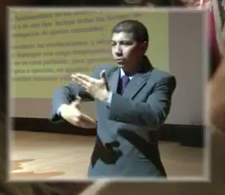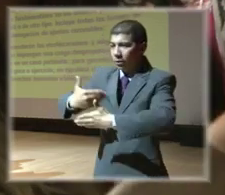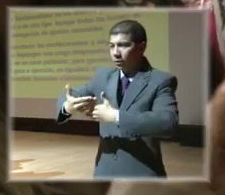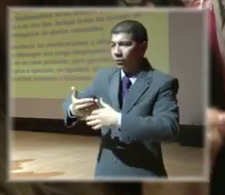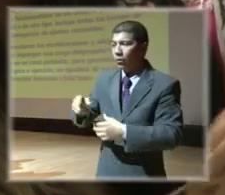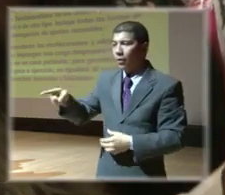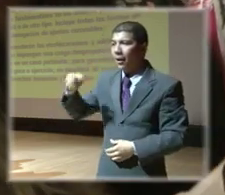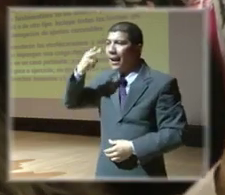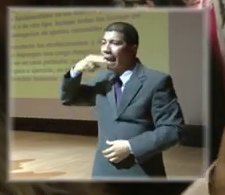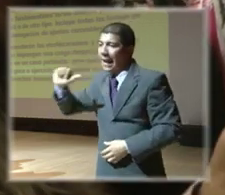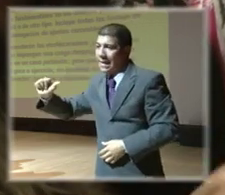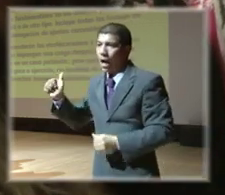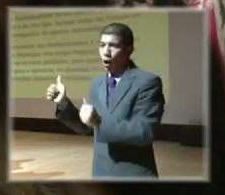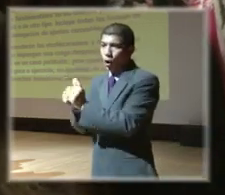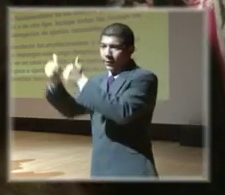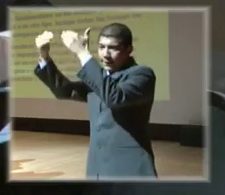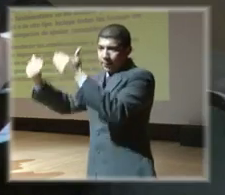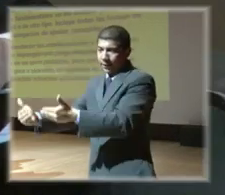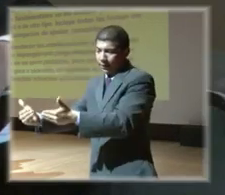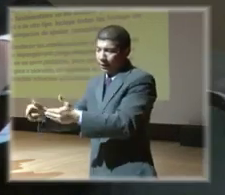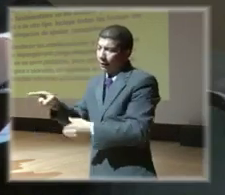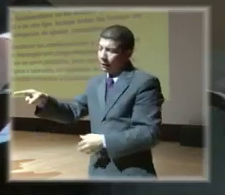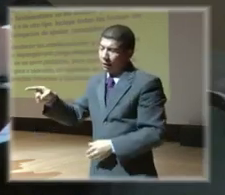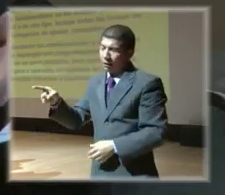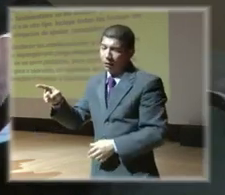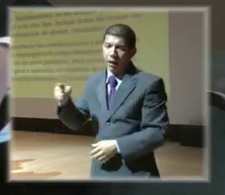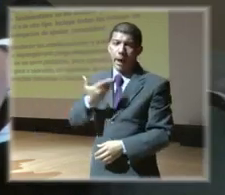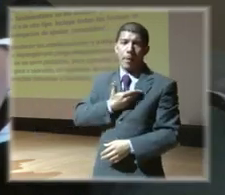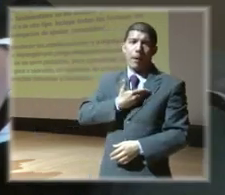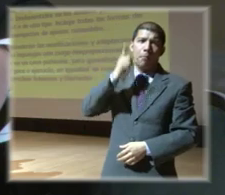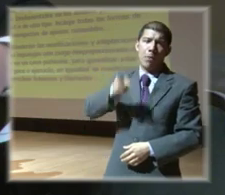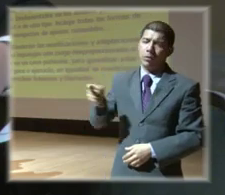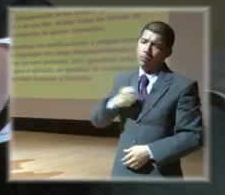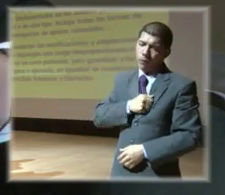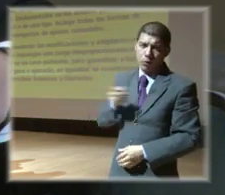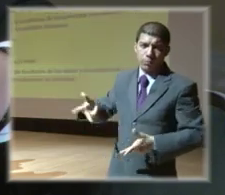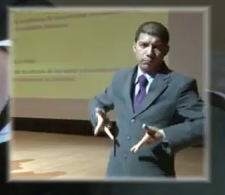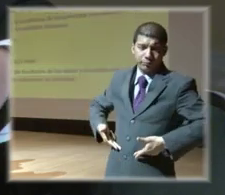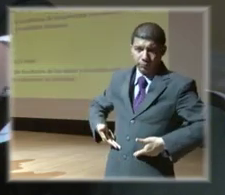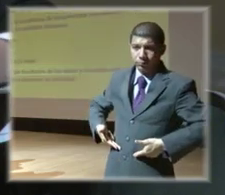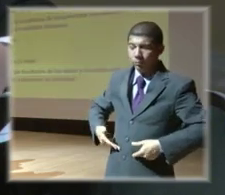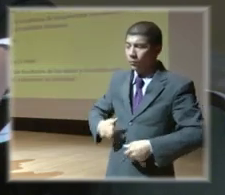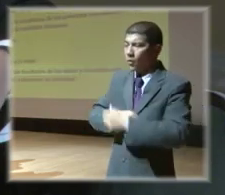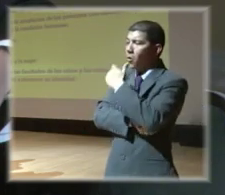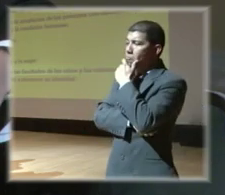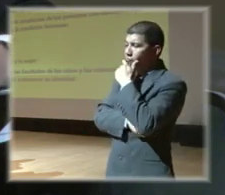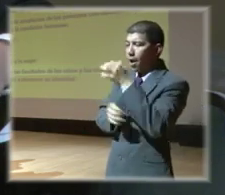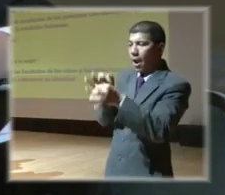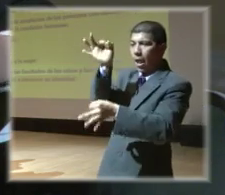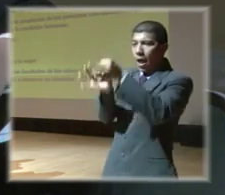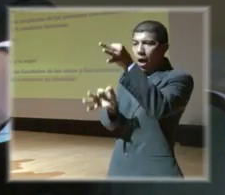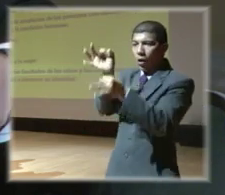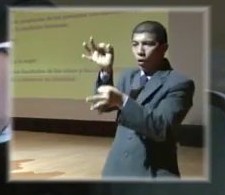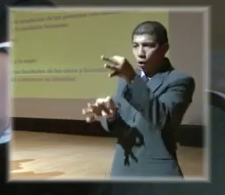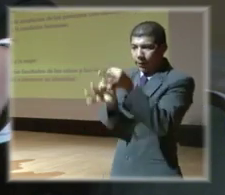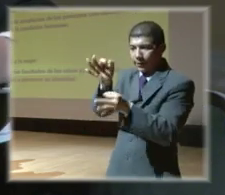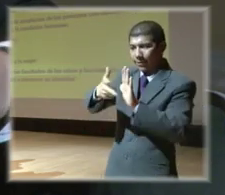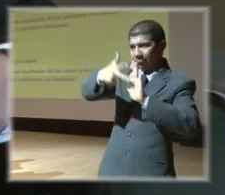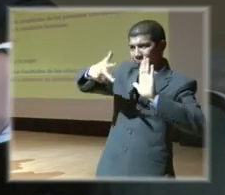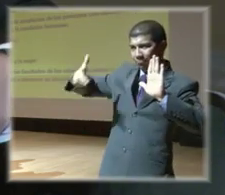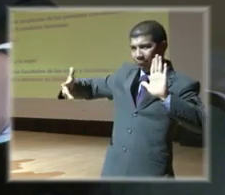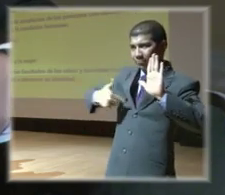hija y la Corte encontró que la hija que se tenía discapacidad mental, en el fondo su voluntad